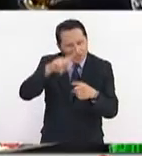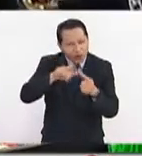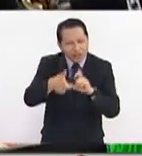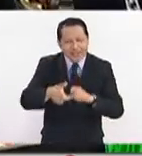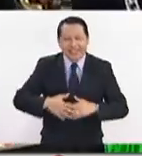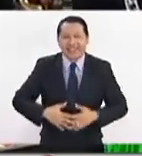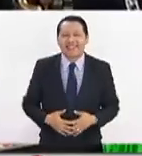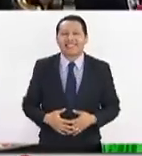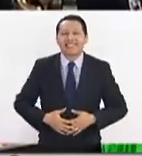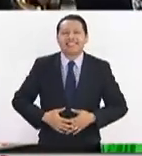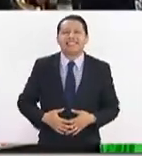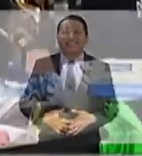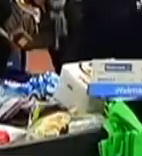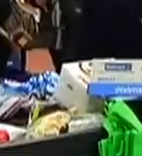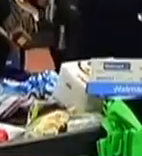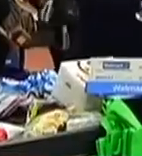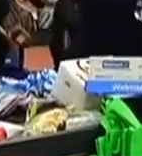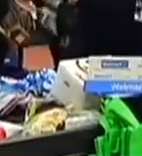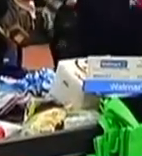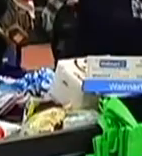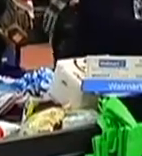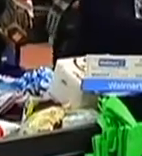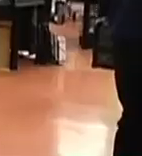México al Día.